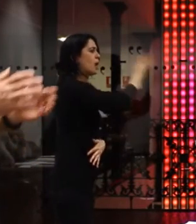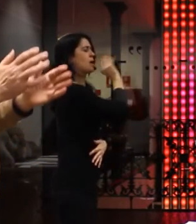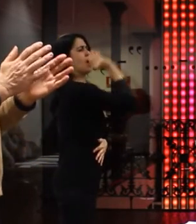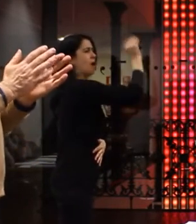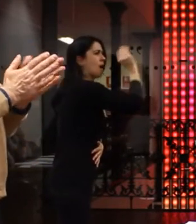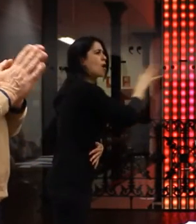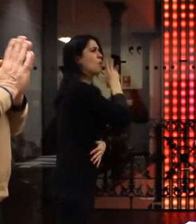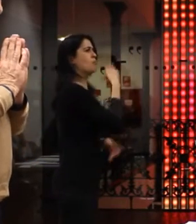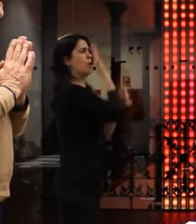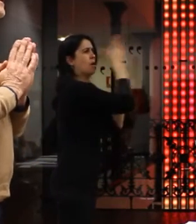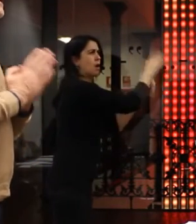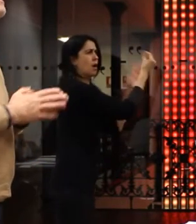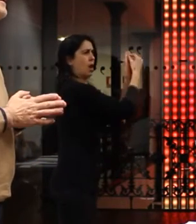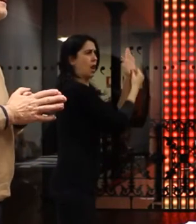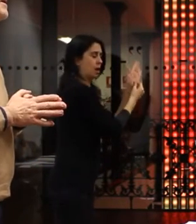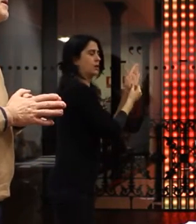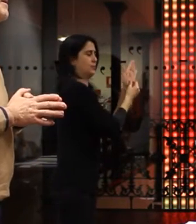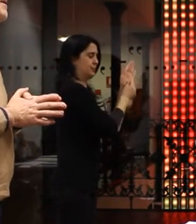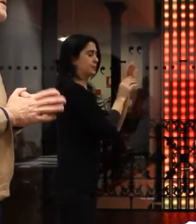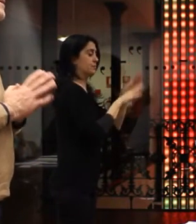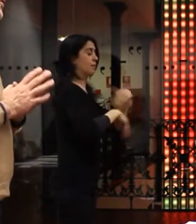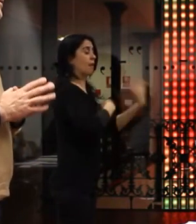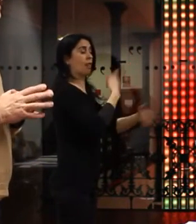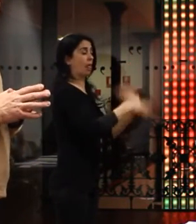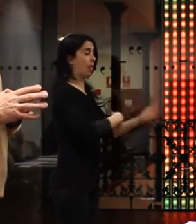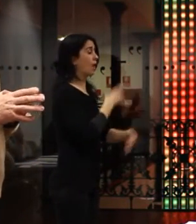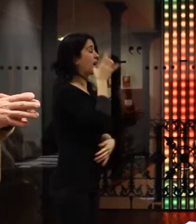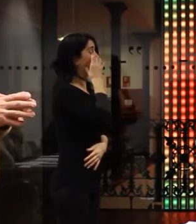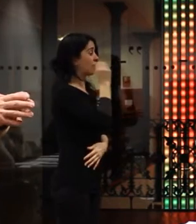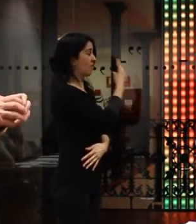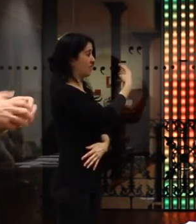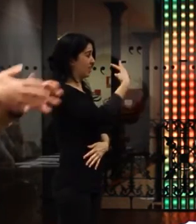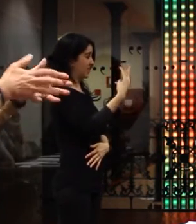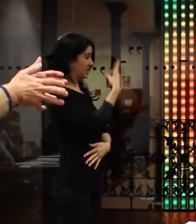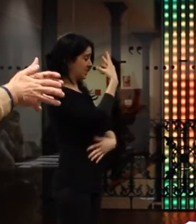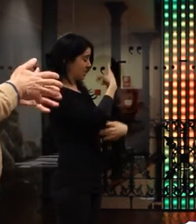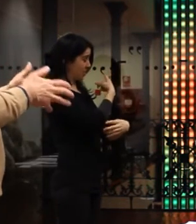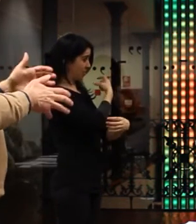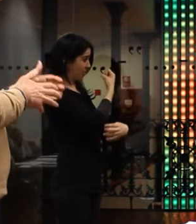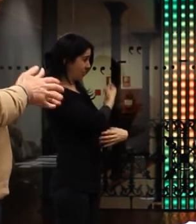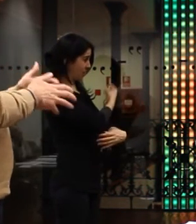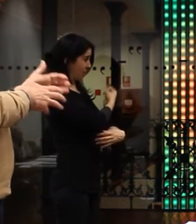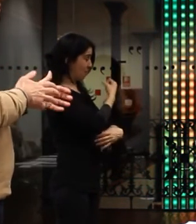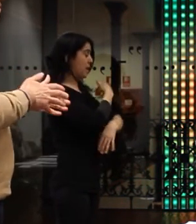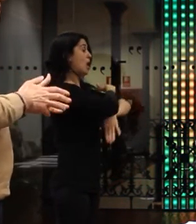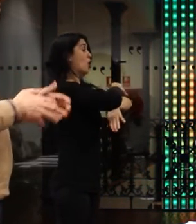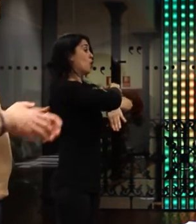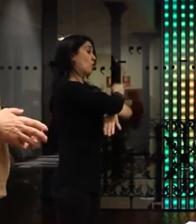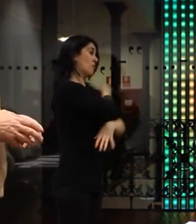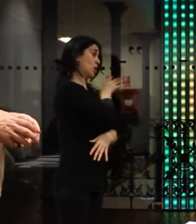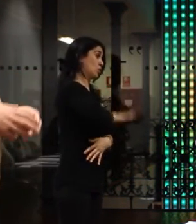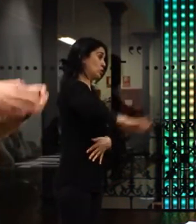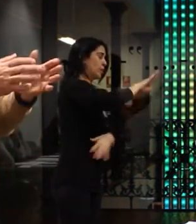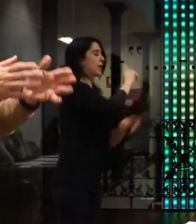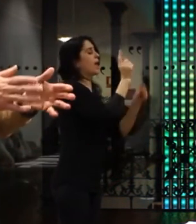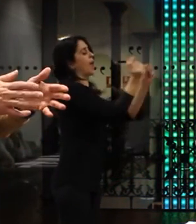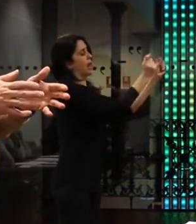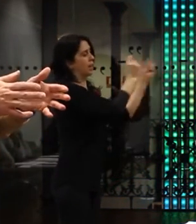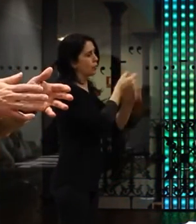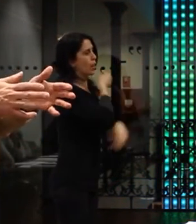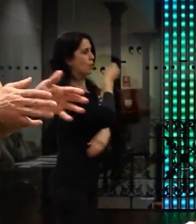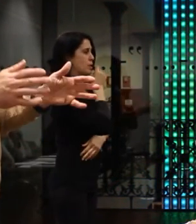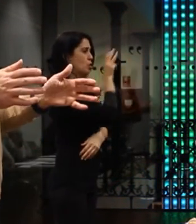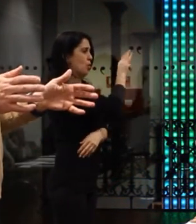pam, hete aquí que el 23 de diciembre el Gobierno de España, tras unas negociaciones PP-PSOE, aprueba